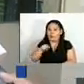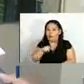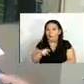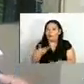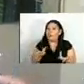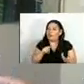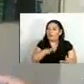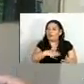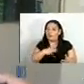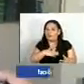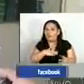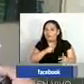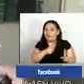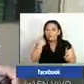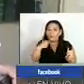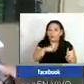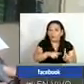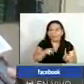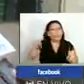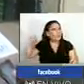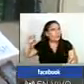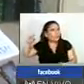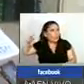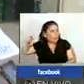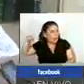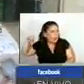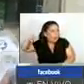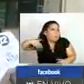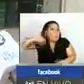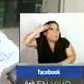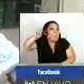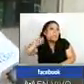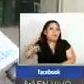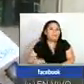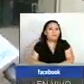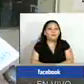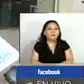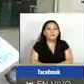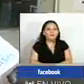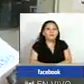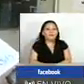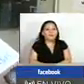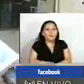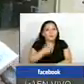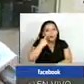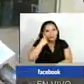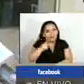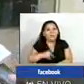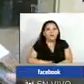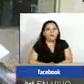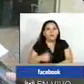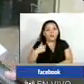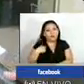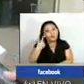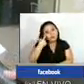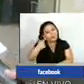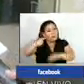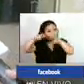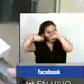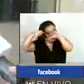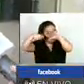tiene, él tiene topacio, que es el que tiene, algo así tiene. Fíjese que pusieron un video que yo estoy tomando